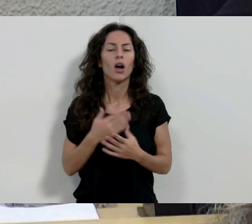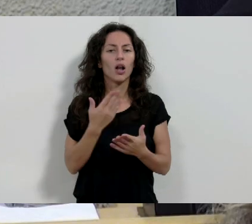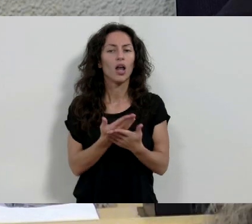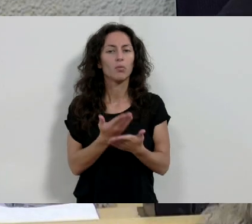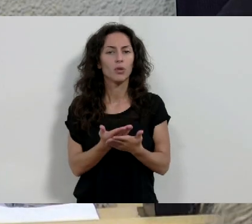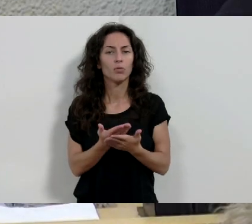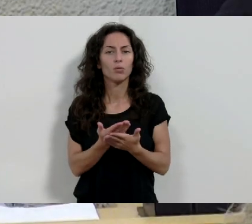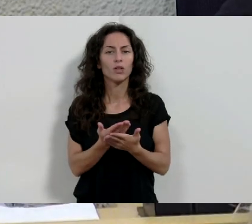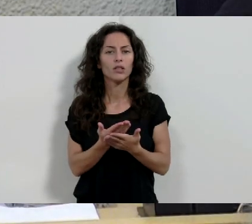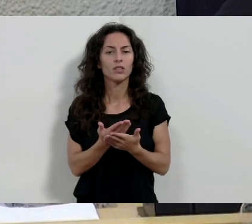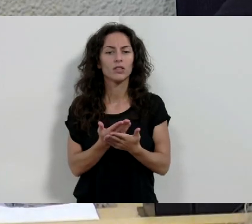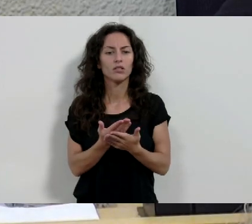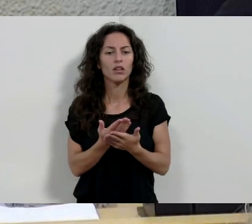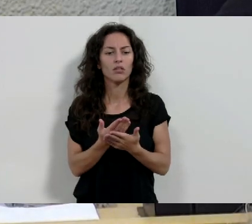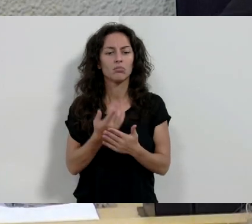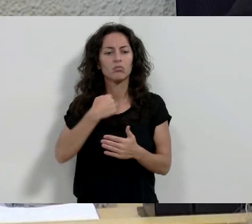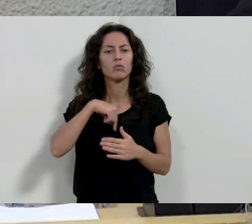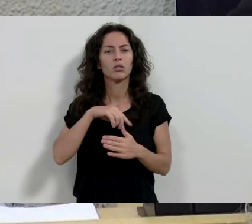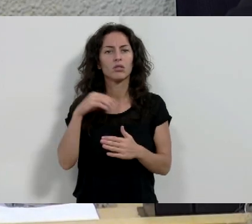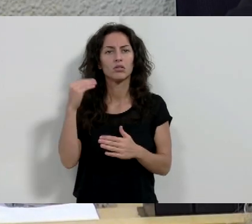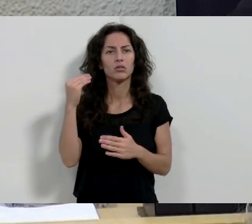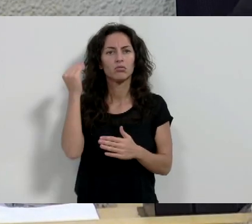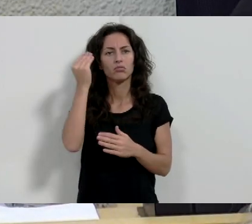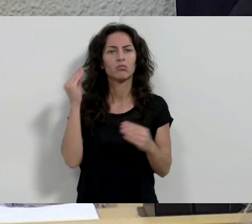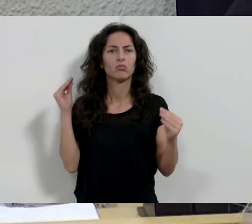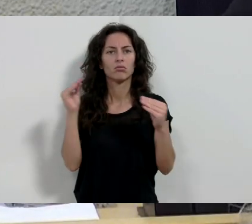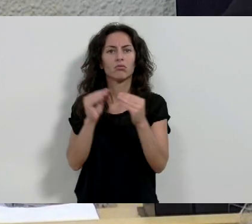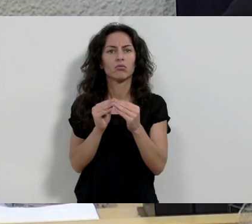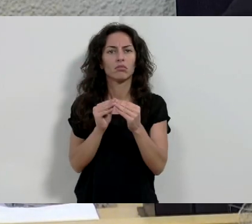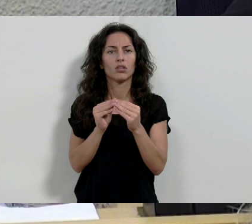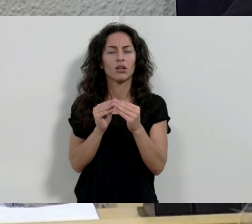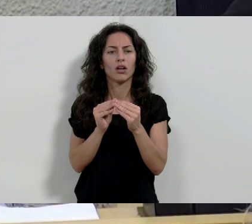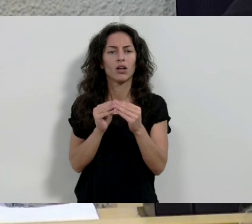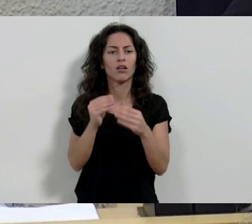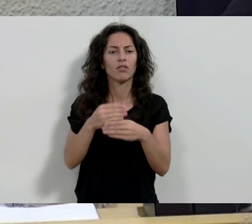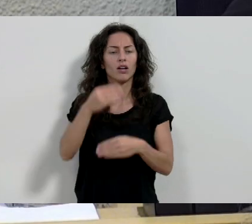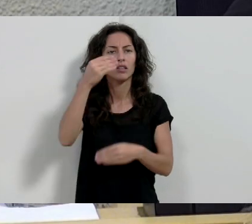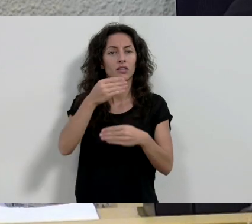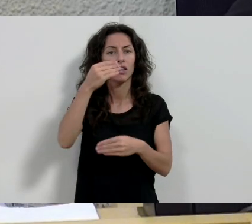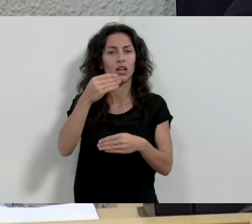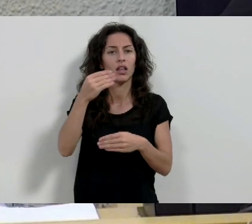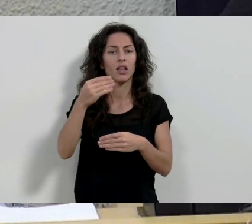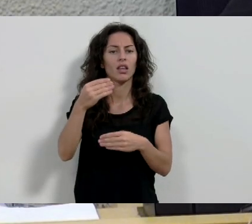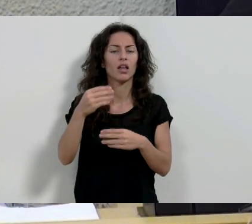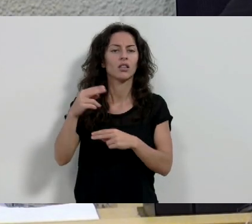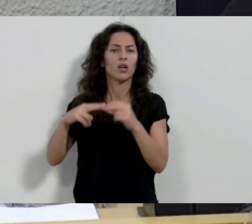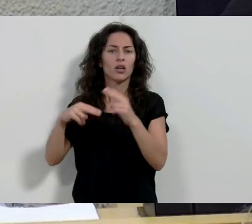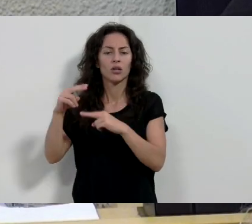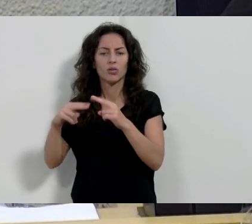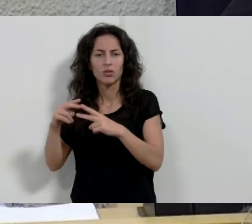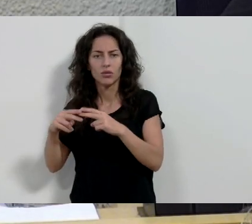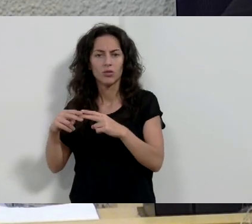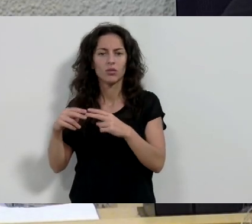la limpieza de las fachadas de los edificios públicos y de mobiliario urbano que